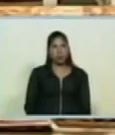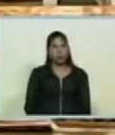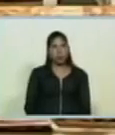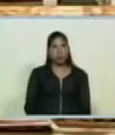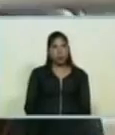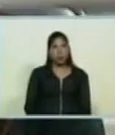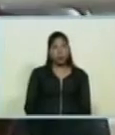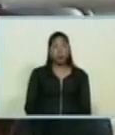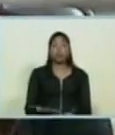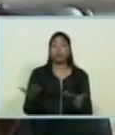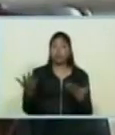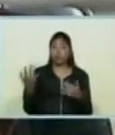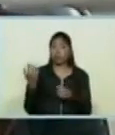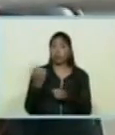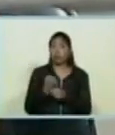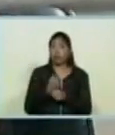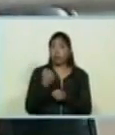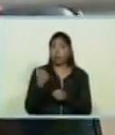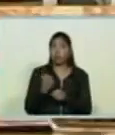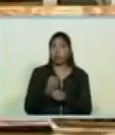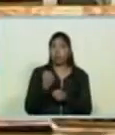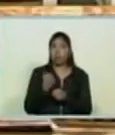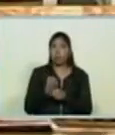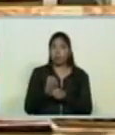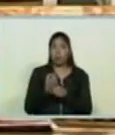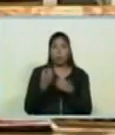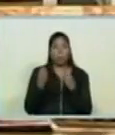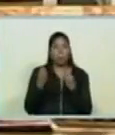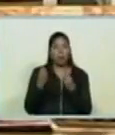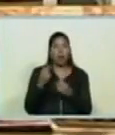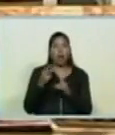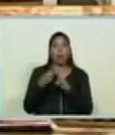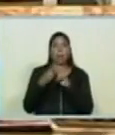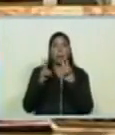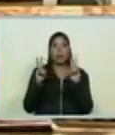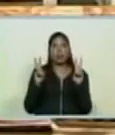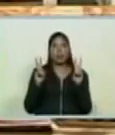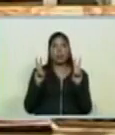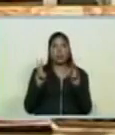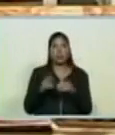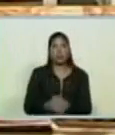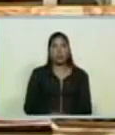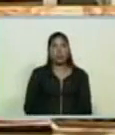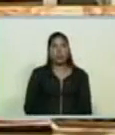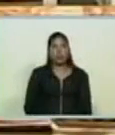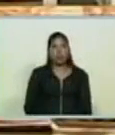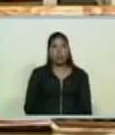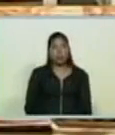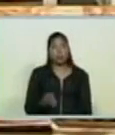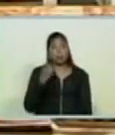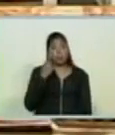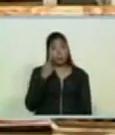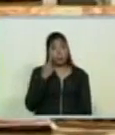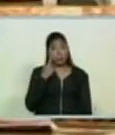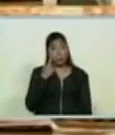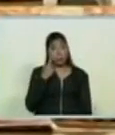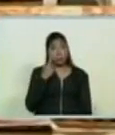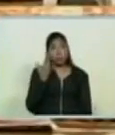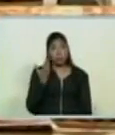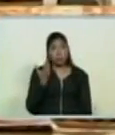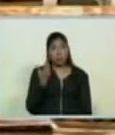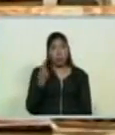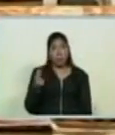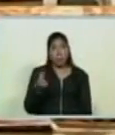Y a trabajar por el fortalecimiento de la paz. Yo voy a aprobar aquí algunos documentos. Atención, toma nota